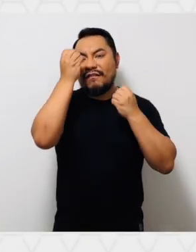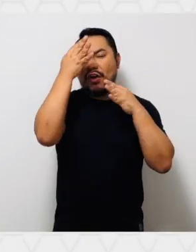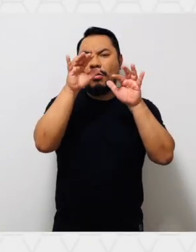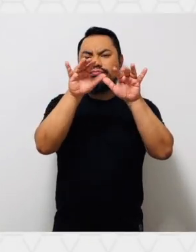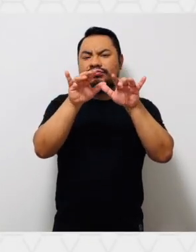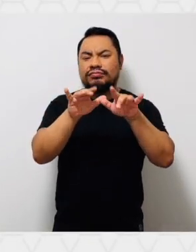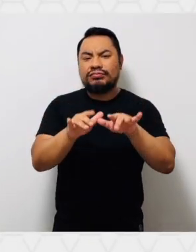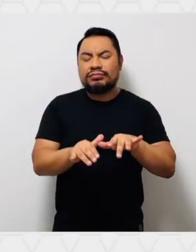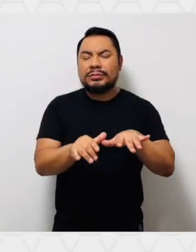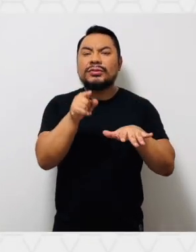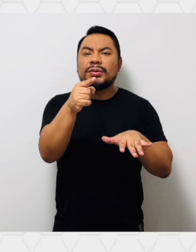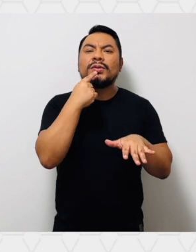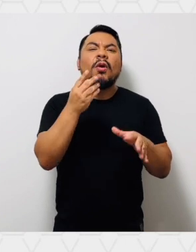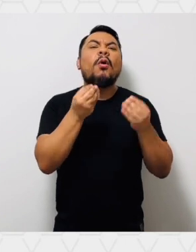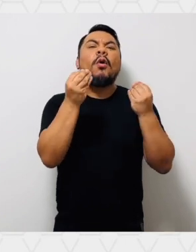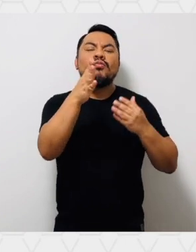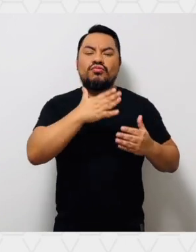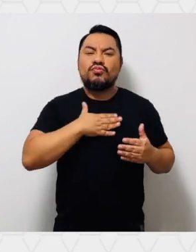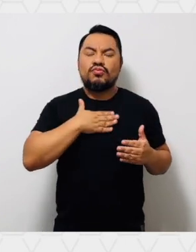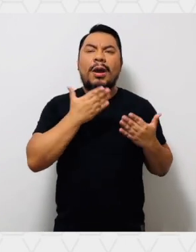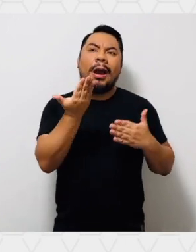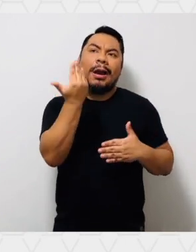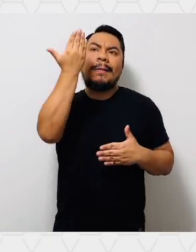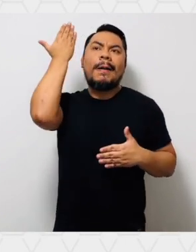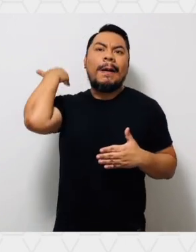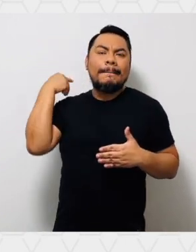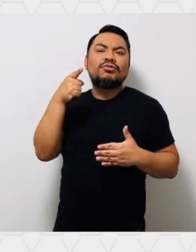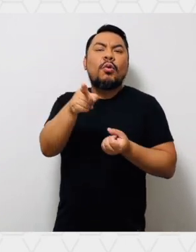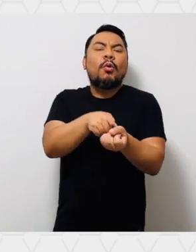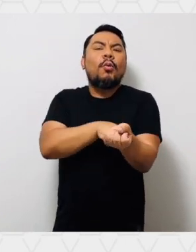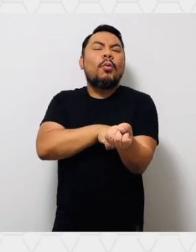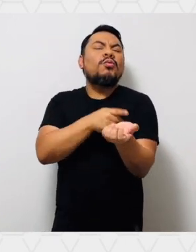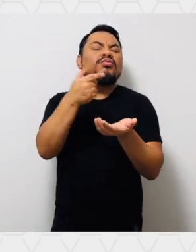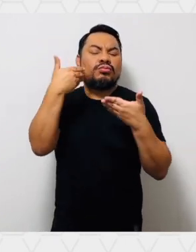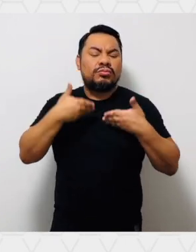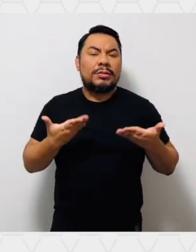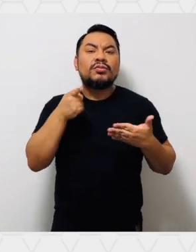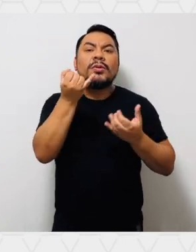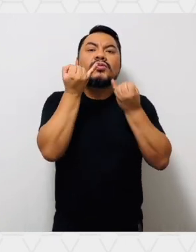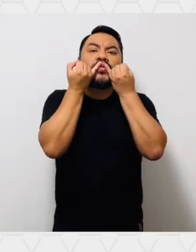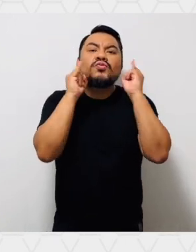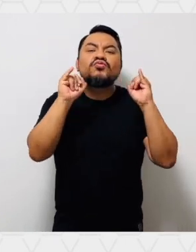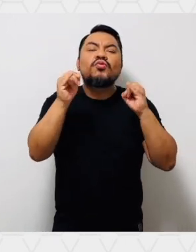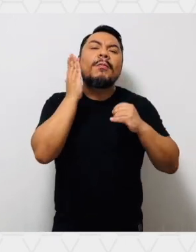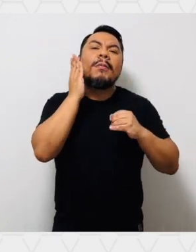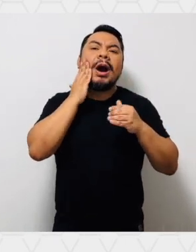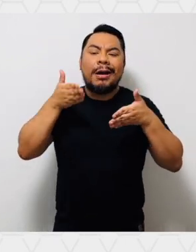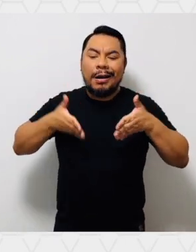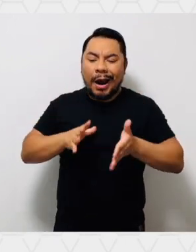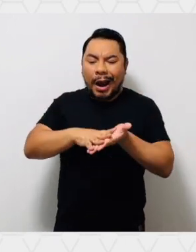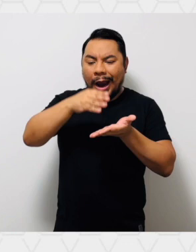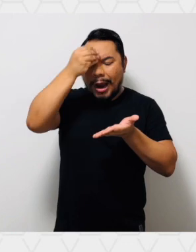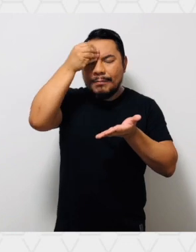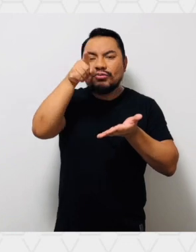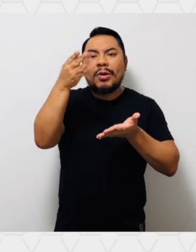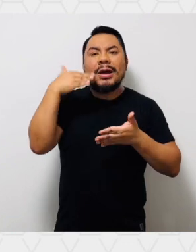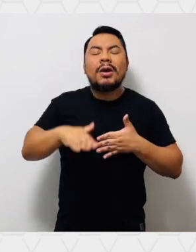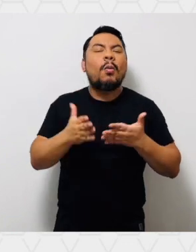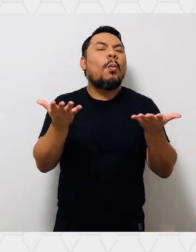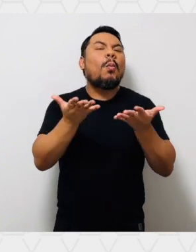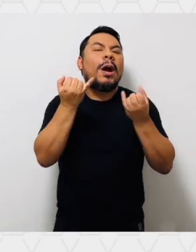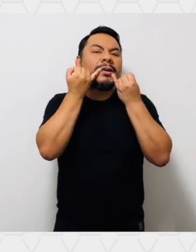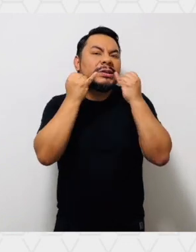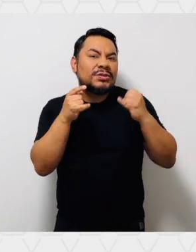de datos. Indica cómo te consideras según tus antepasados y costumbres y cuál es la lengua materna con la que aprendiste a hablar